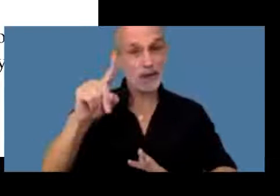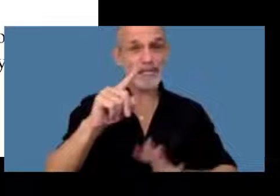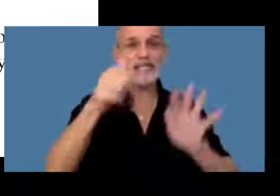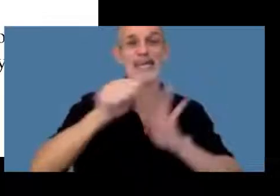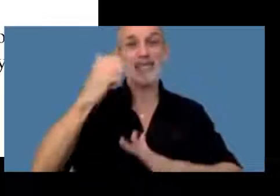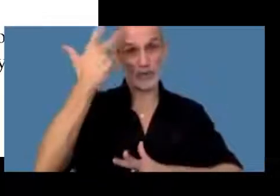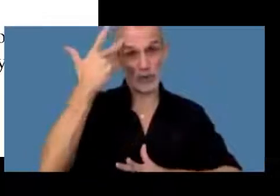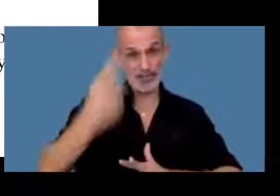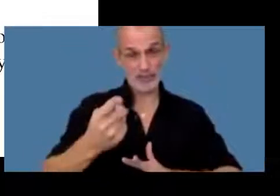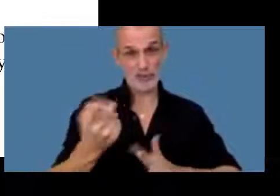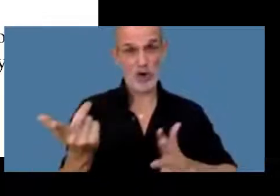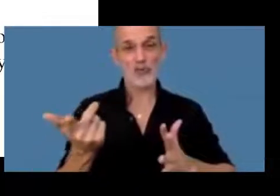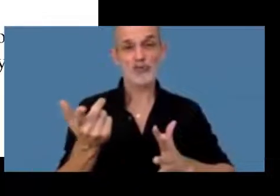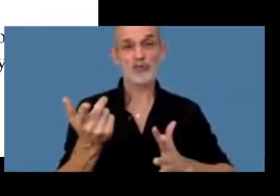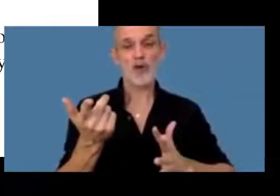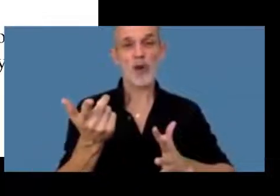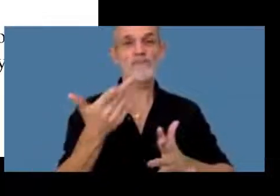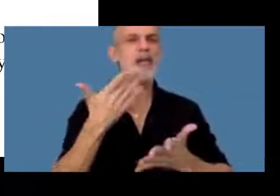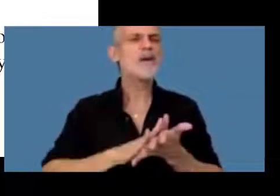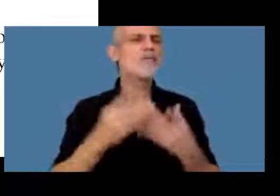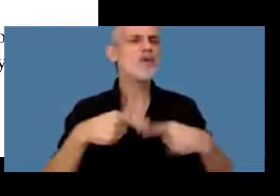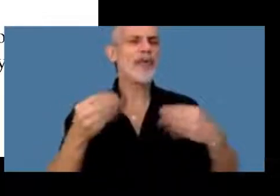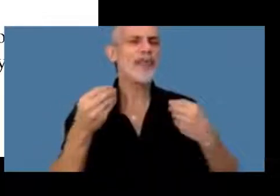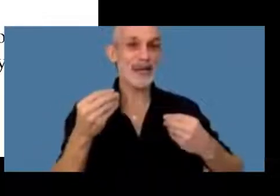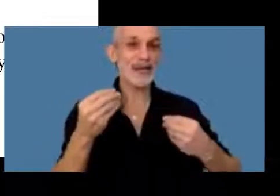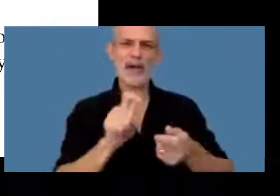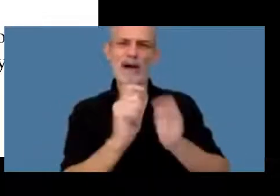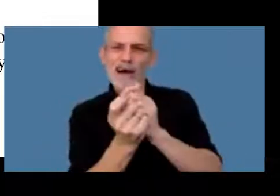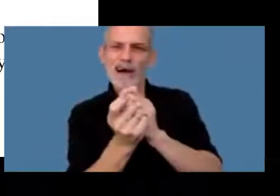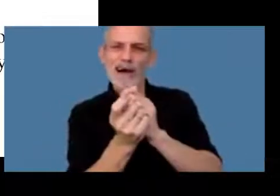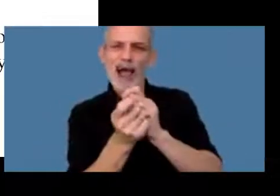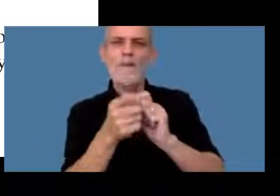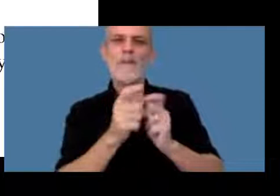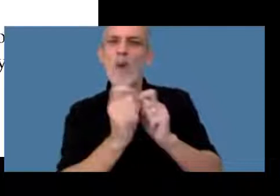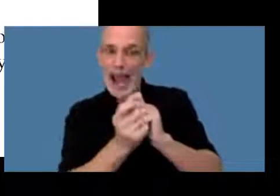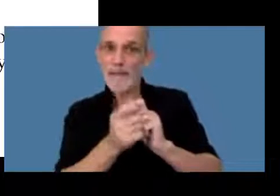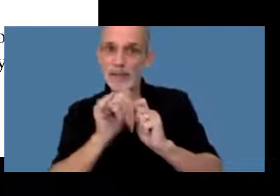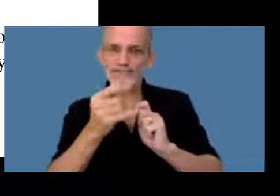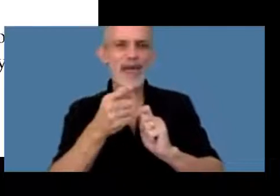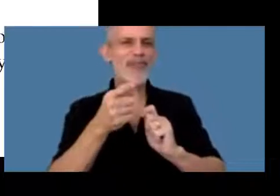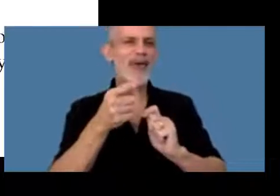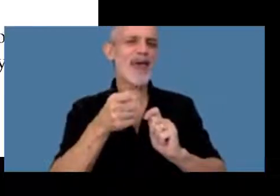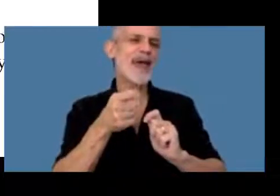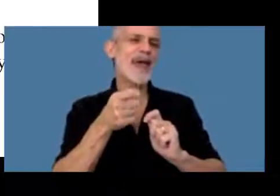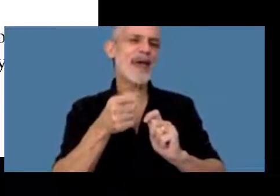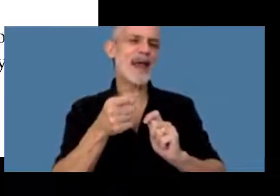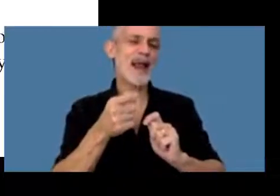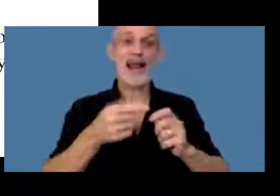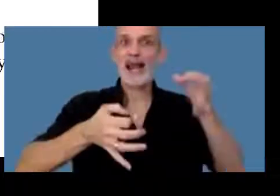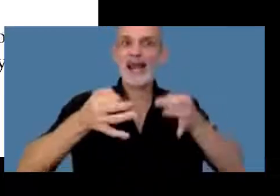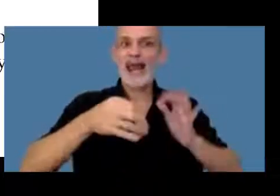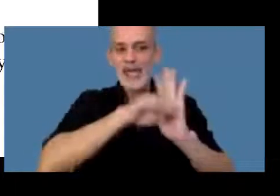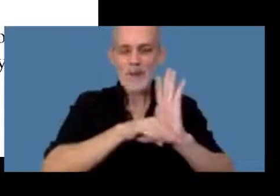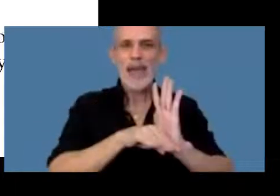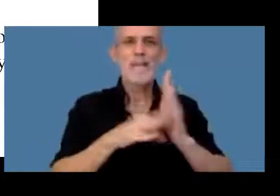27618, es decir, hablamos de una modificación a lo que sería el régimen para